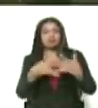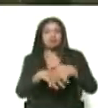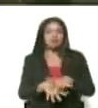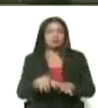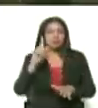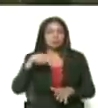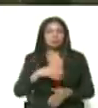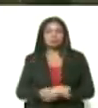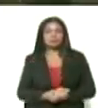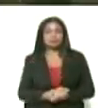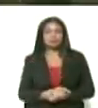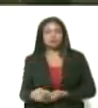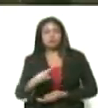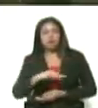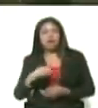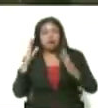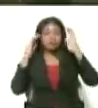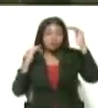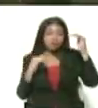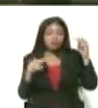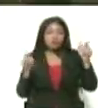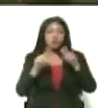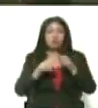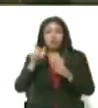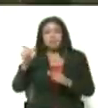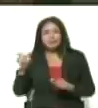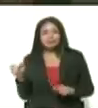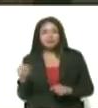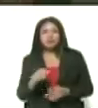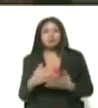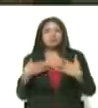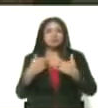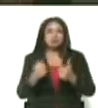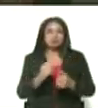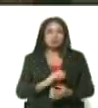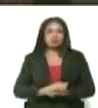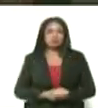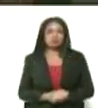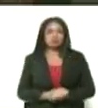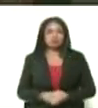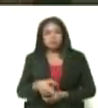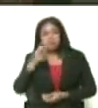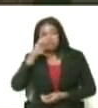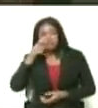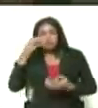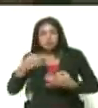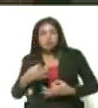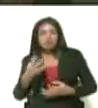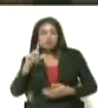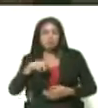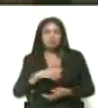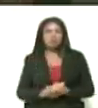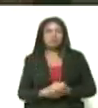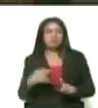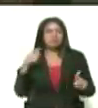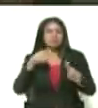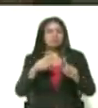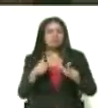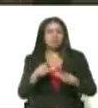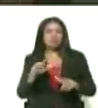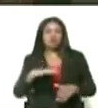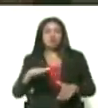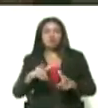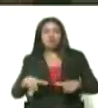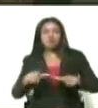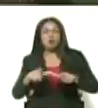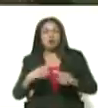están siendo atendidas por nuestras autoridades de salud, de seguridad, dirigidos desde la